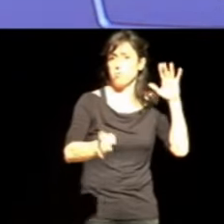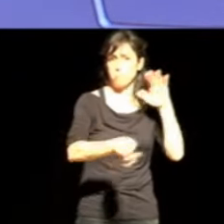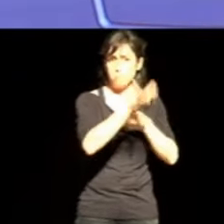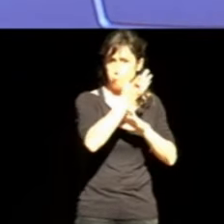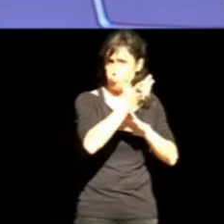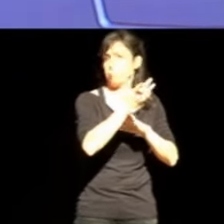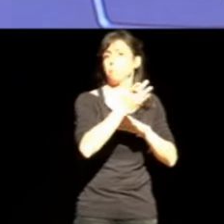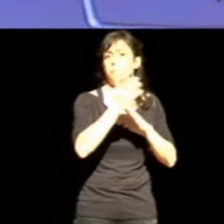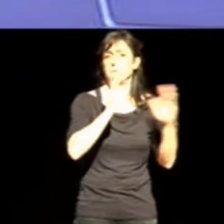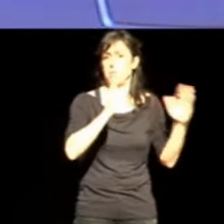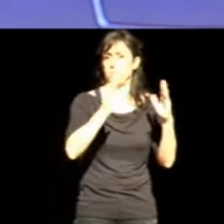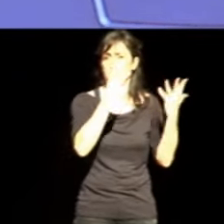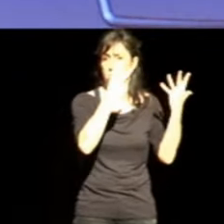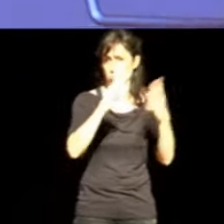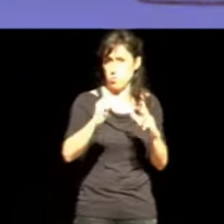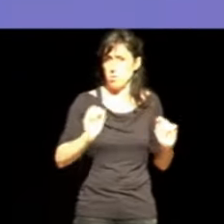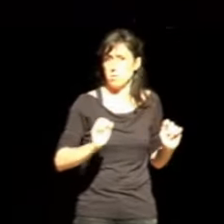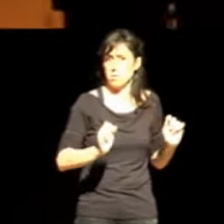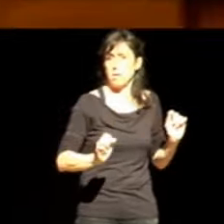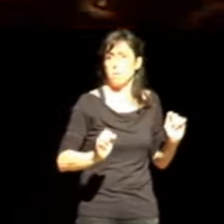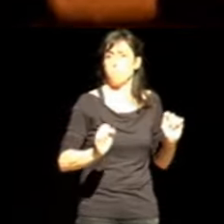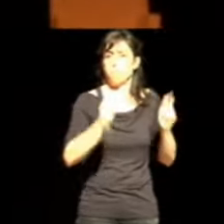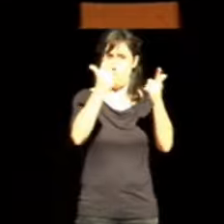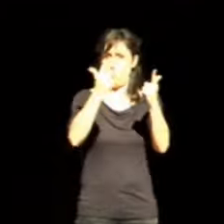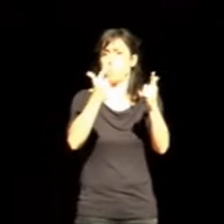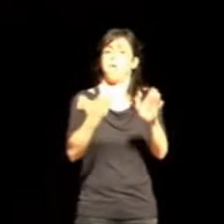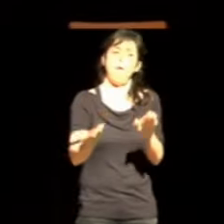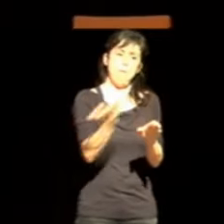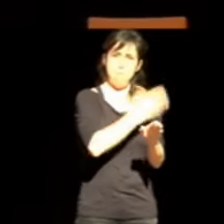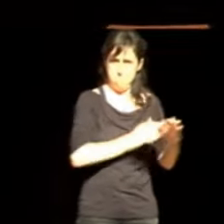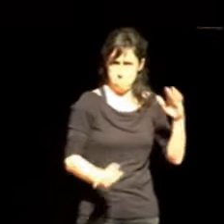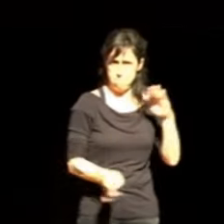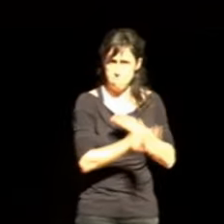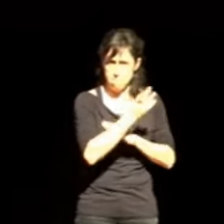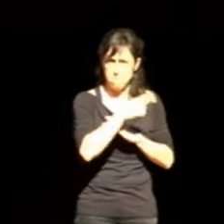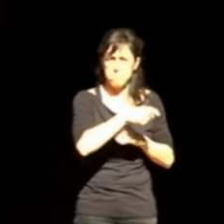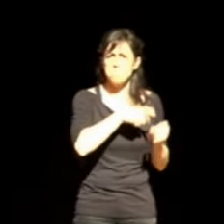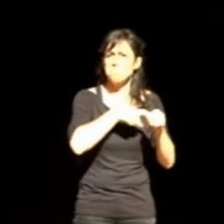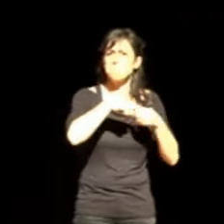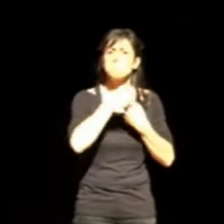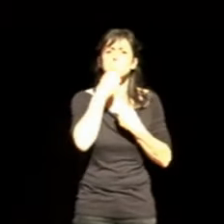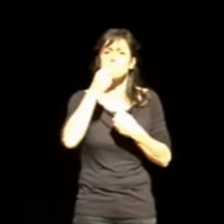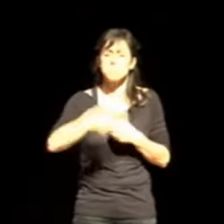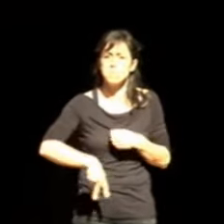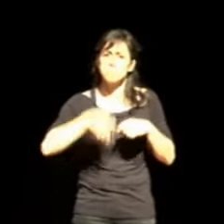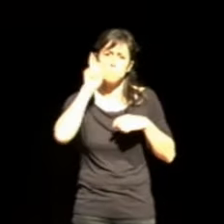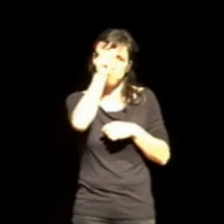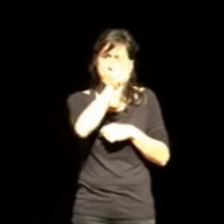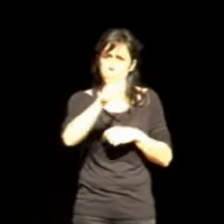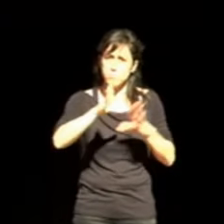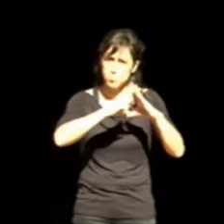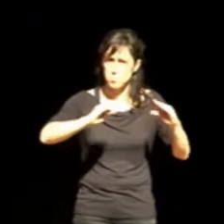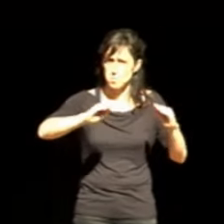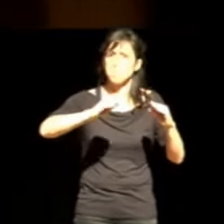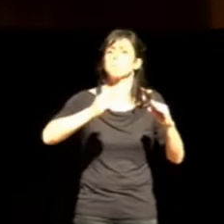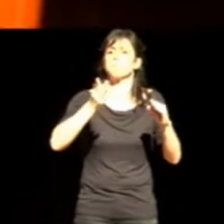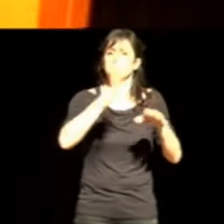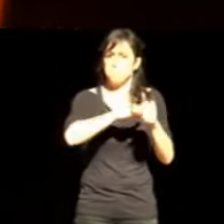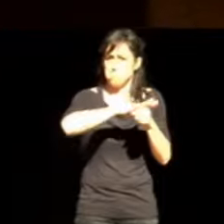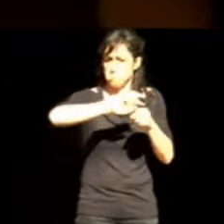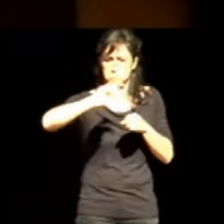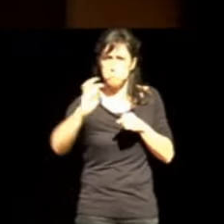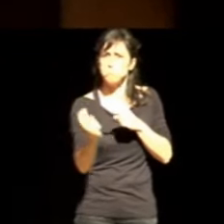los 80, pero que la creamos anteriormente. Estaba integrada por profesorado de la universidad, variados. Yo